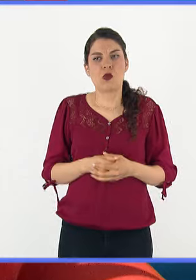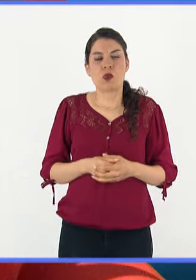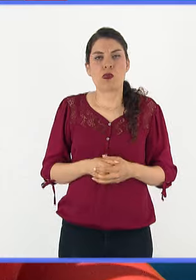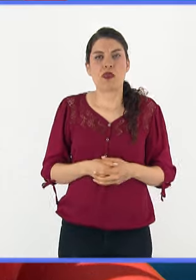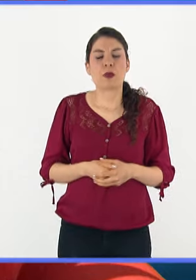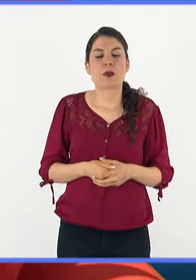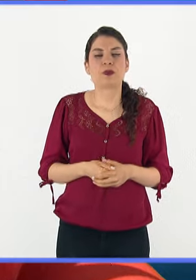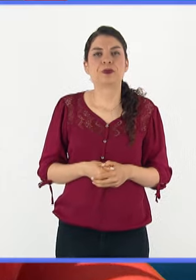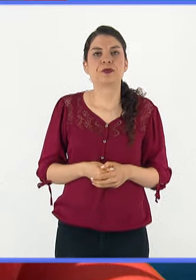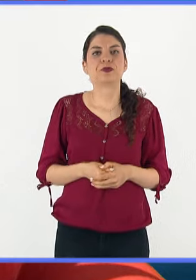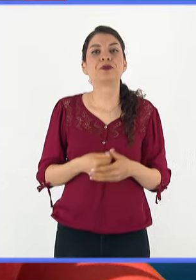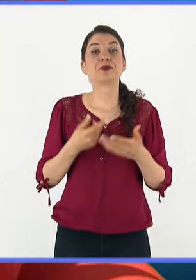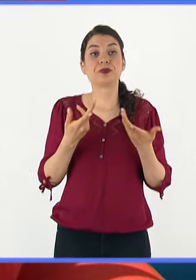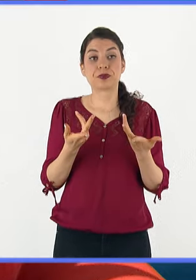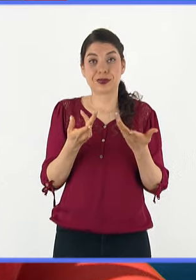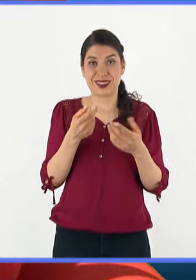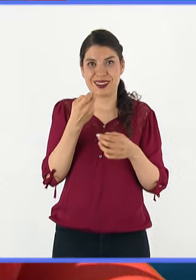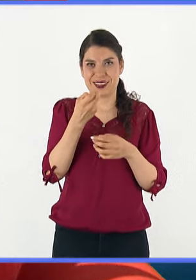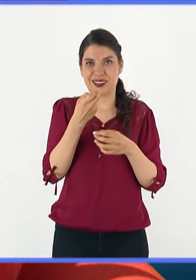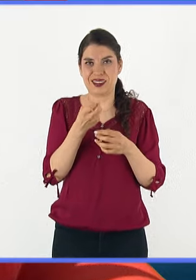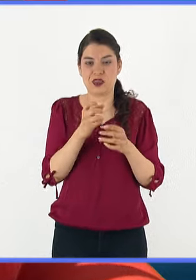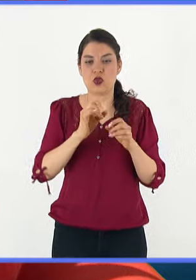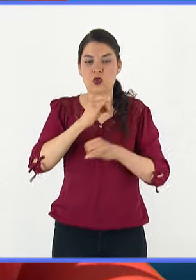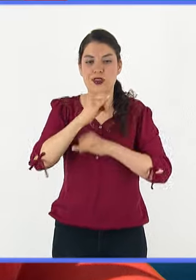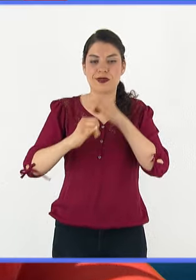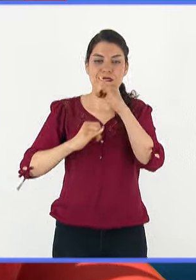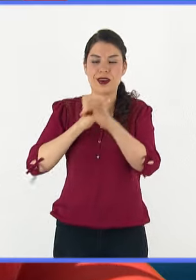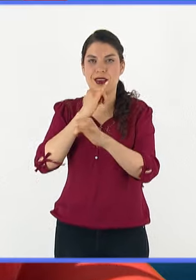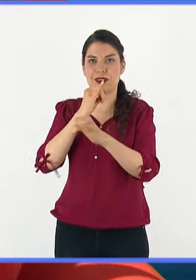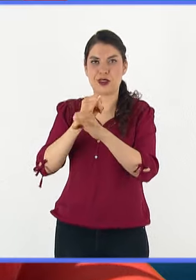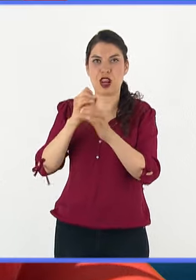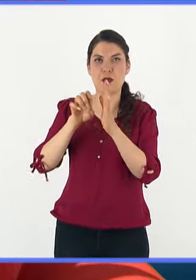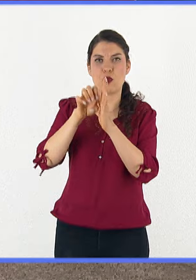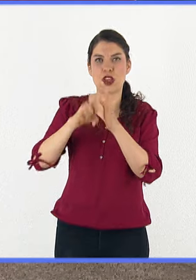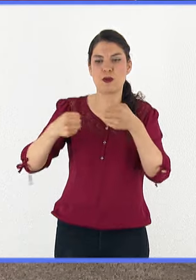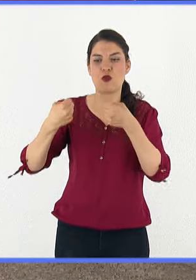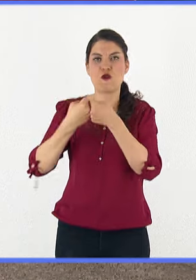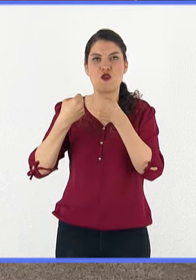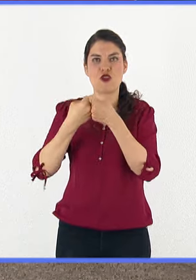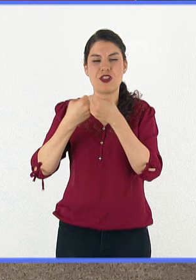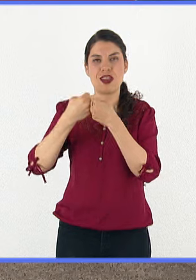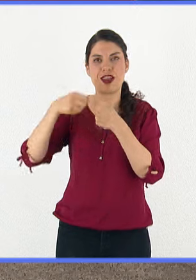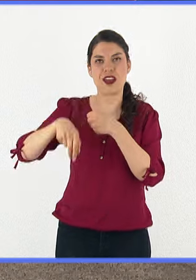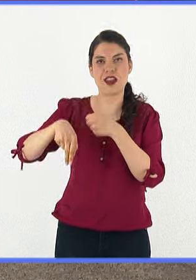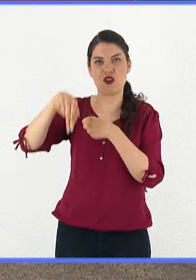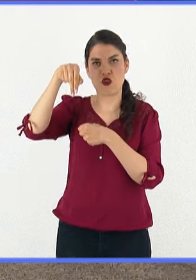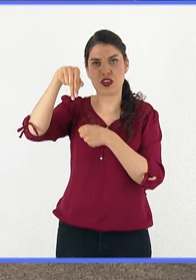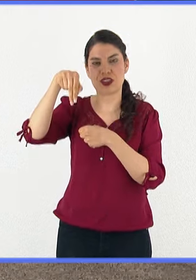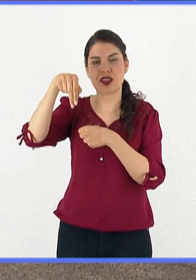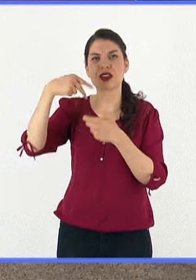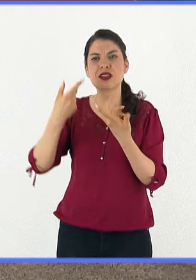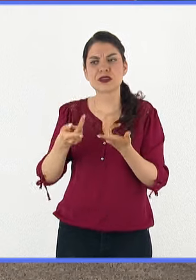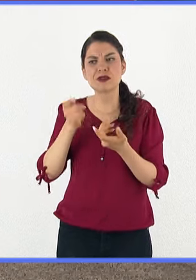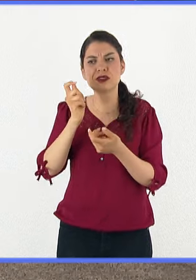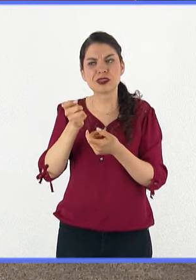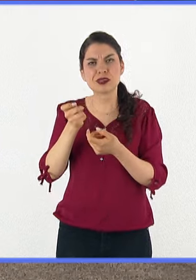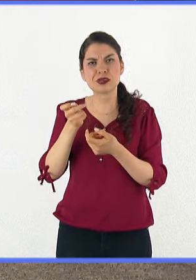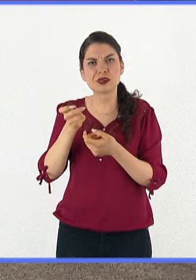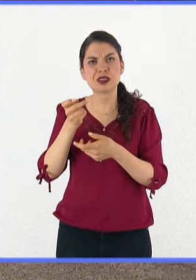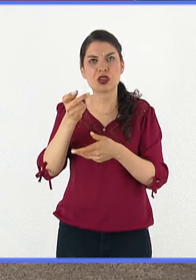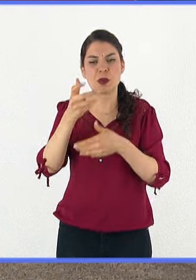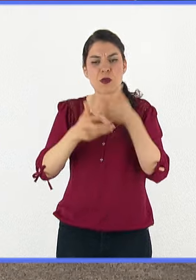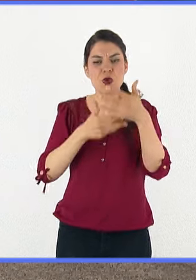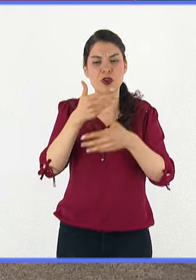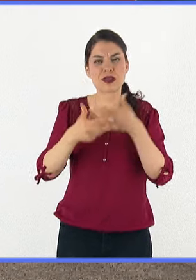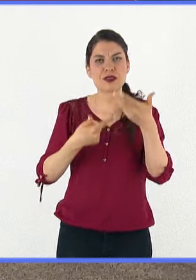o los hechos que suceden de forma internacional como lo que ocurrió en la frontera norte impacta en el nivel de violencia y la inseguridad de